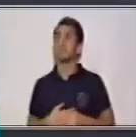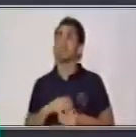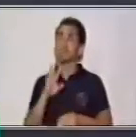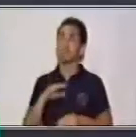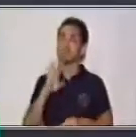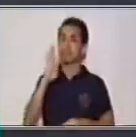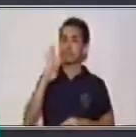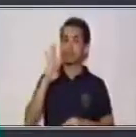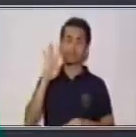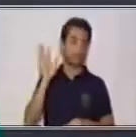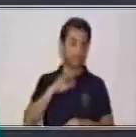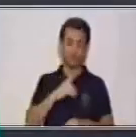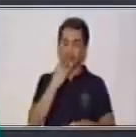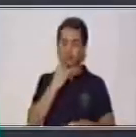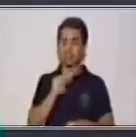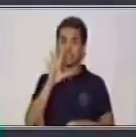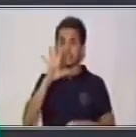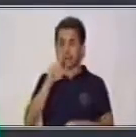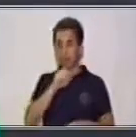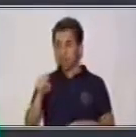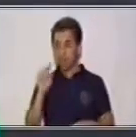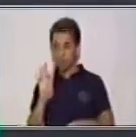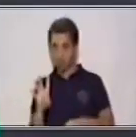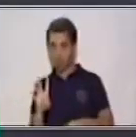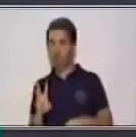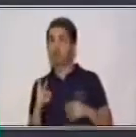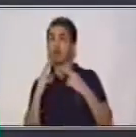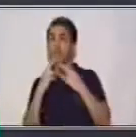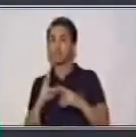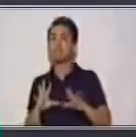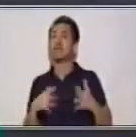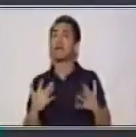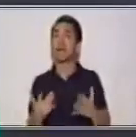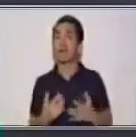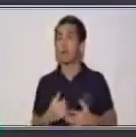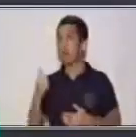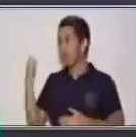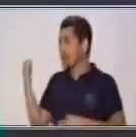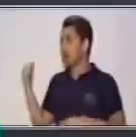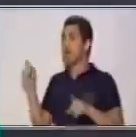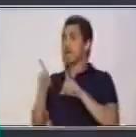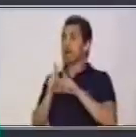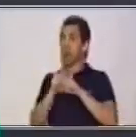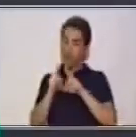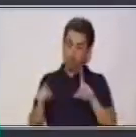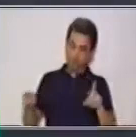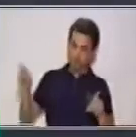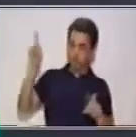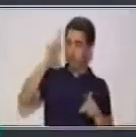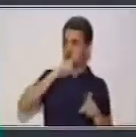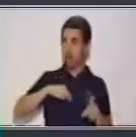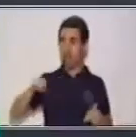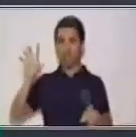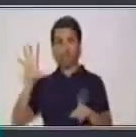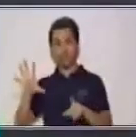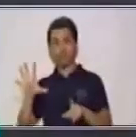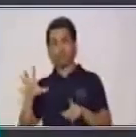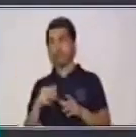Este 5 cuartos, ya corresponde al resultado de toda esta fracción de